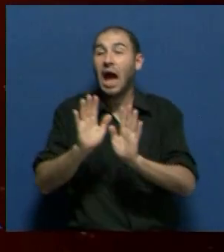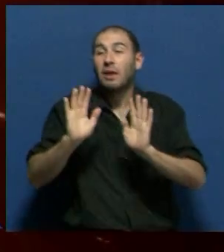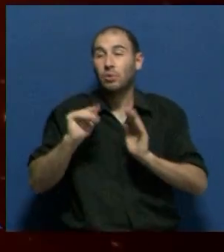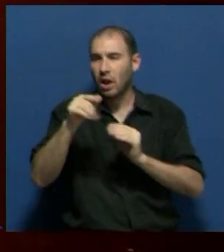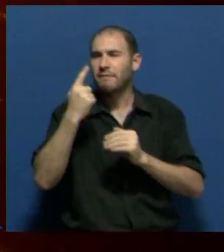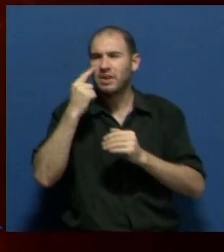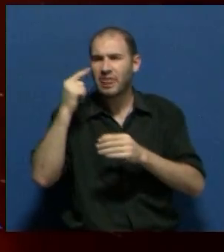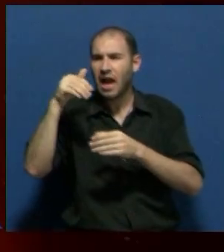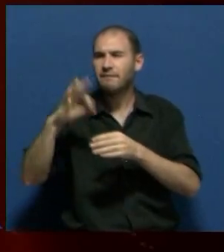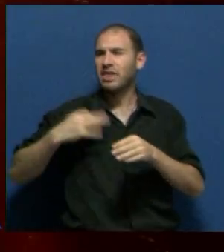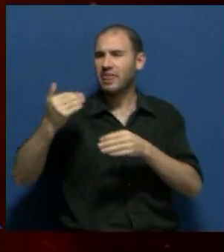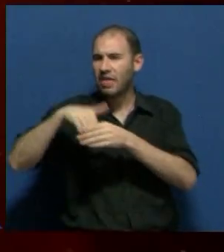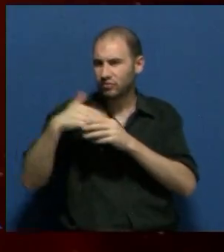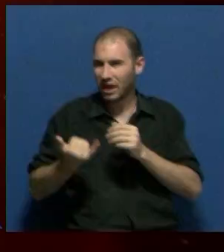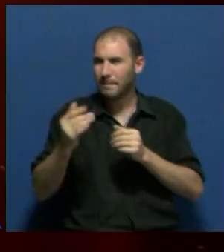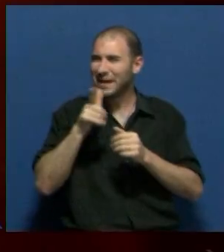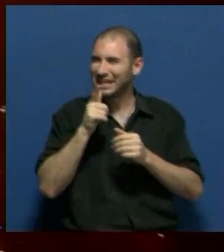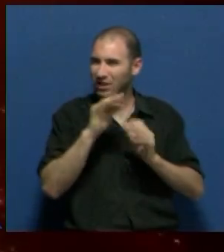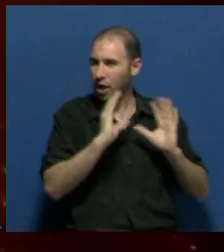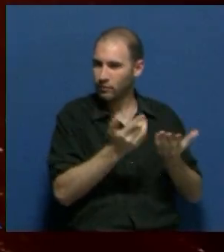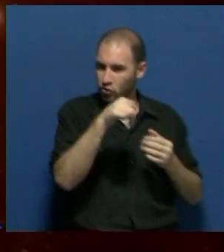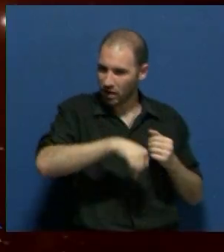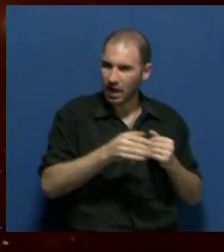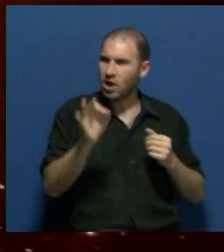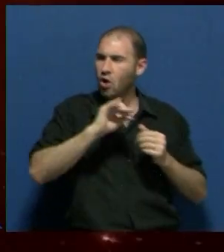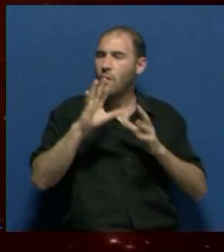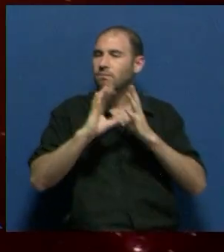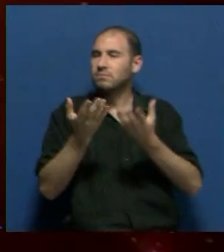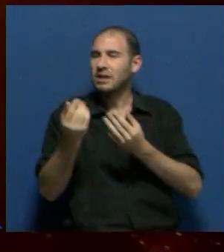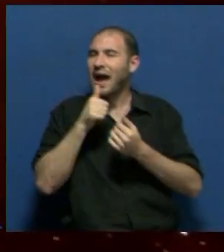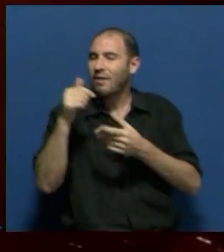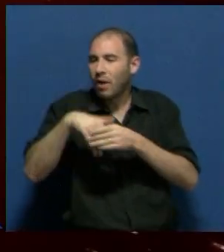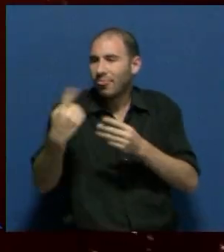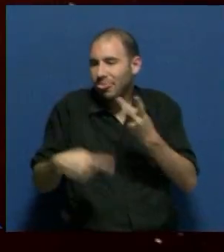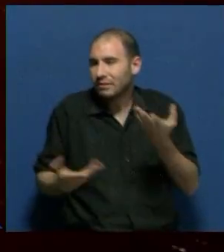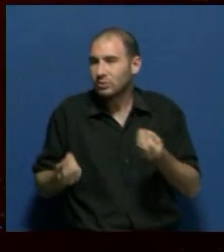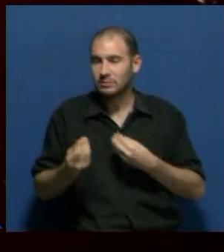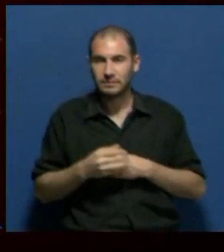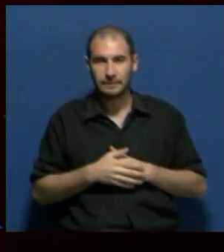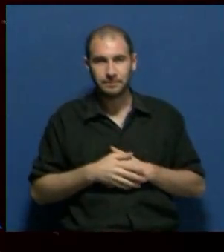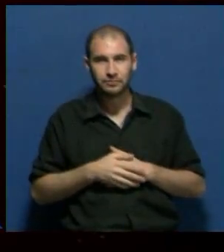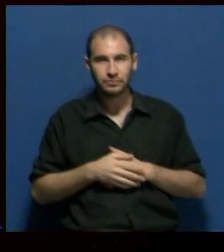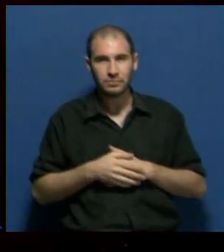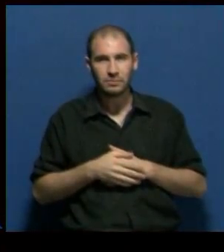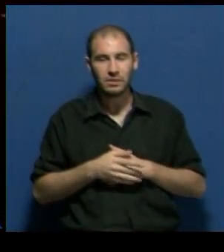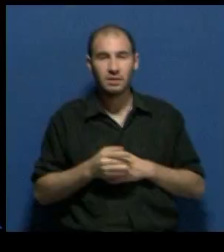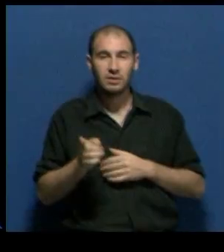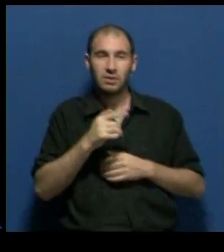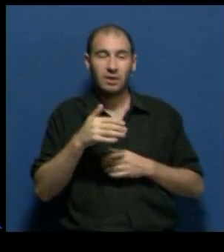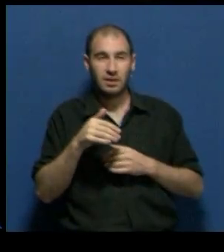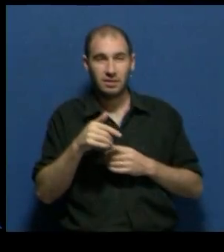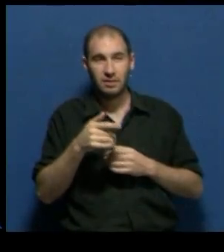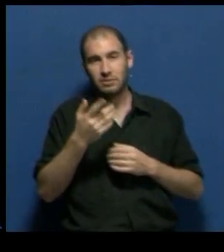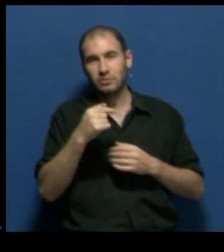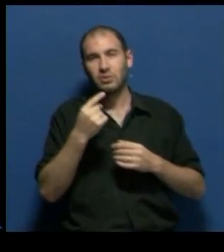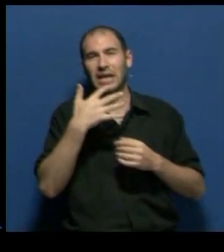a alojar vida? ¿Por su similitud con la Tierra, por su tamaño, por la posibilidad de que tengan agua? ¿Cuáles son los factores? Bien, lo que entendamos, o sea, para que